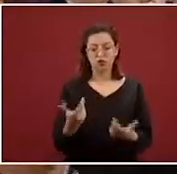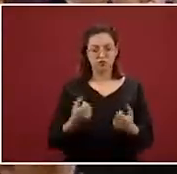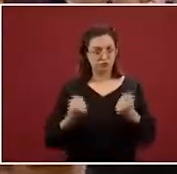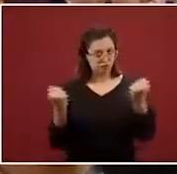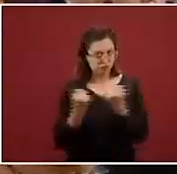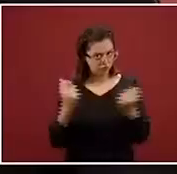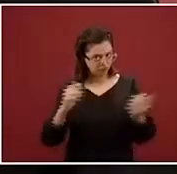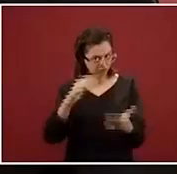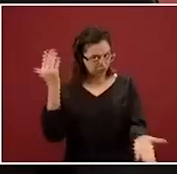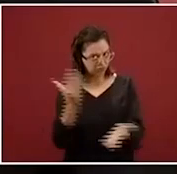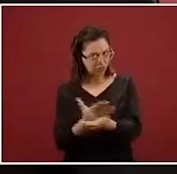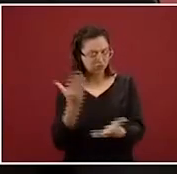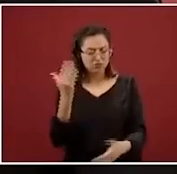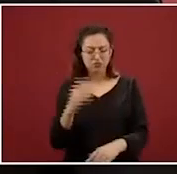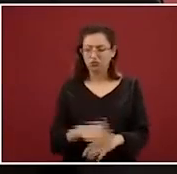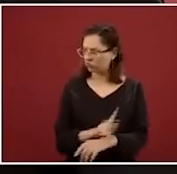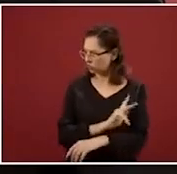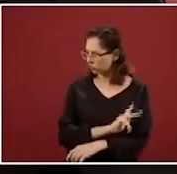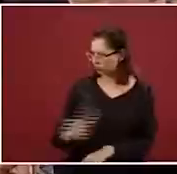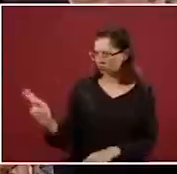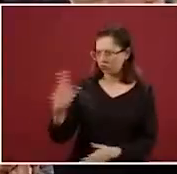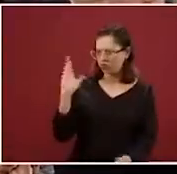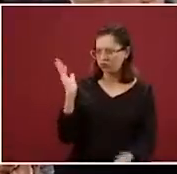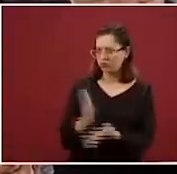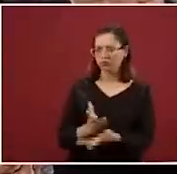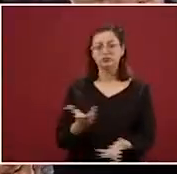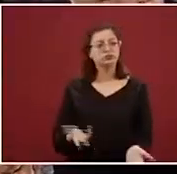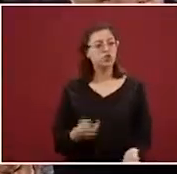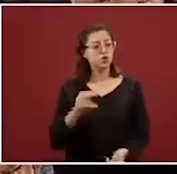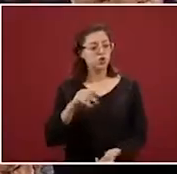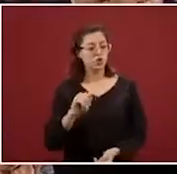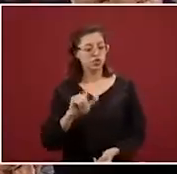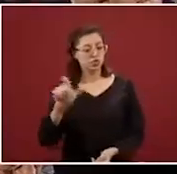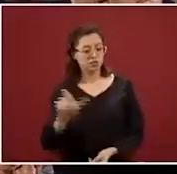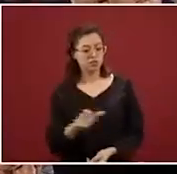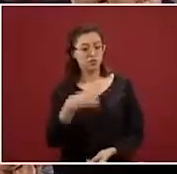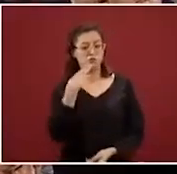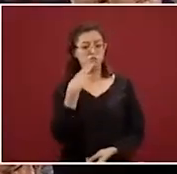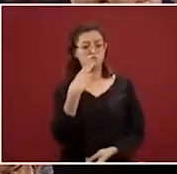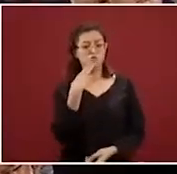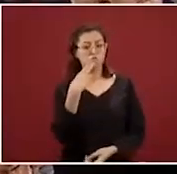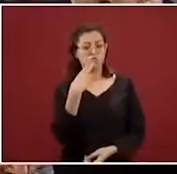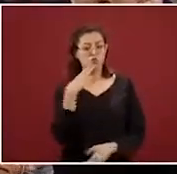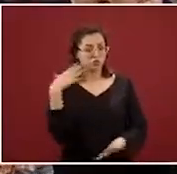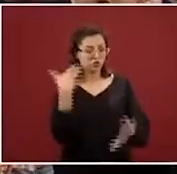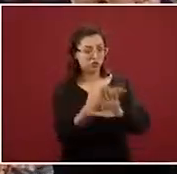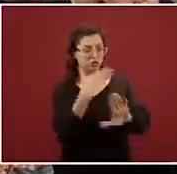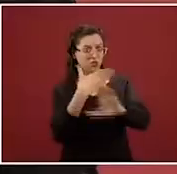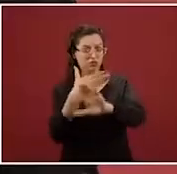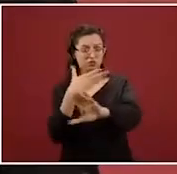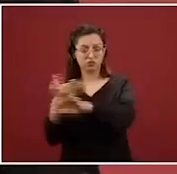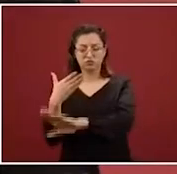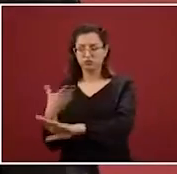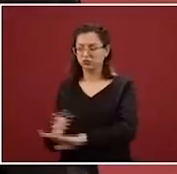todos. Y que no use ya la plataforma de Notimex para… Sí, son recursos públicos. Pero no solo a